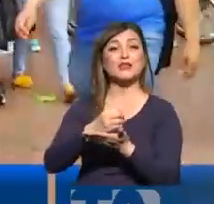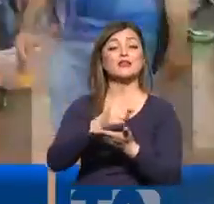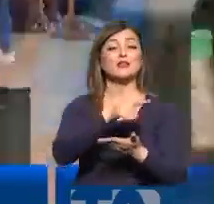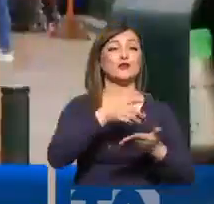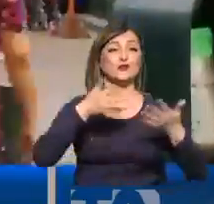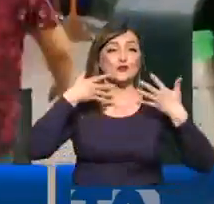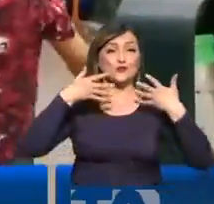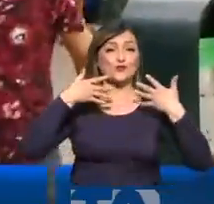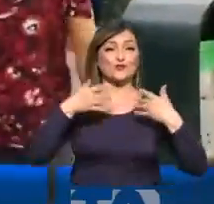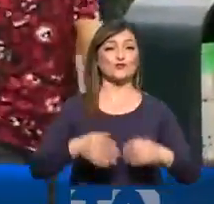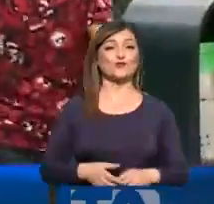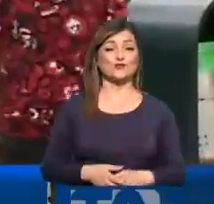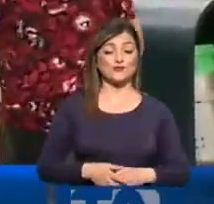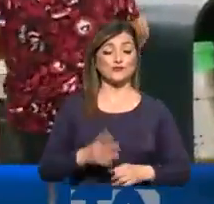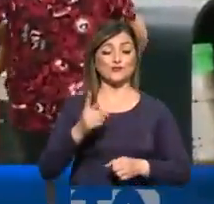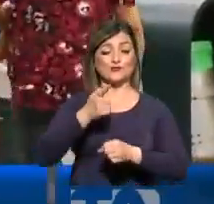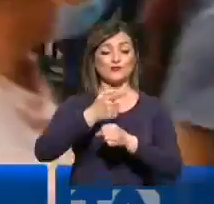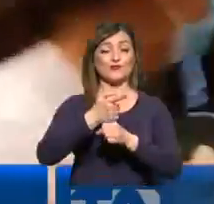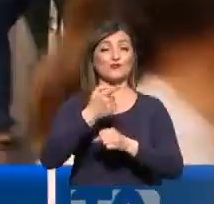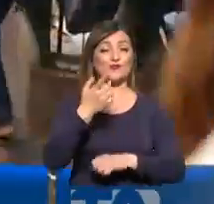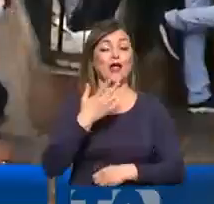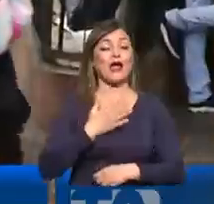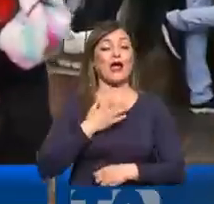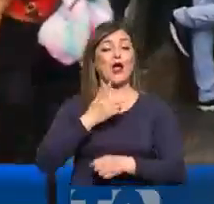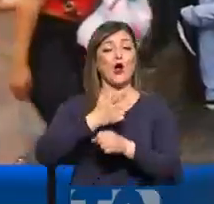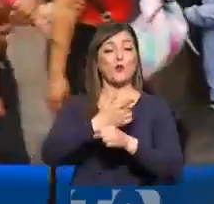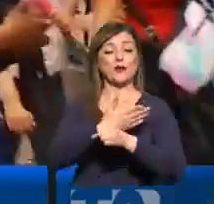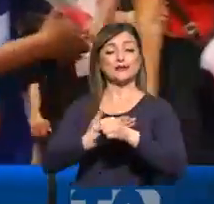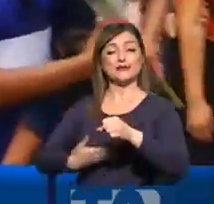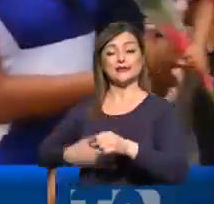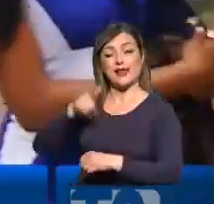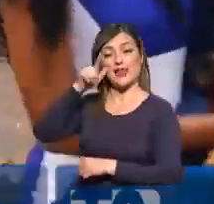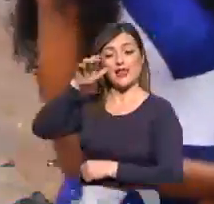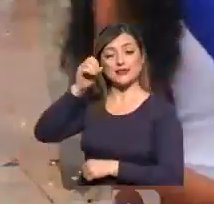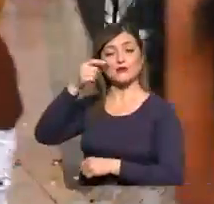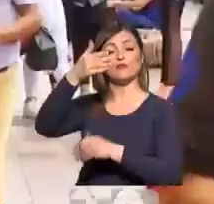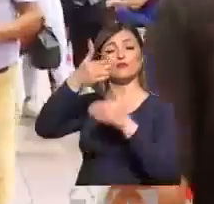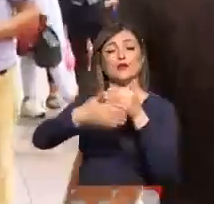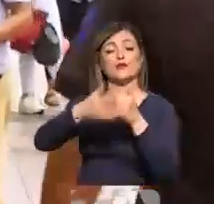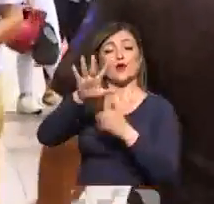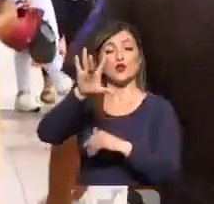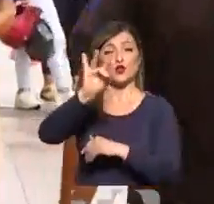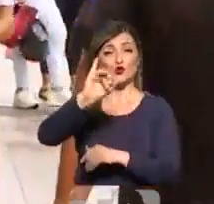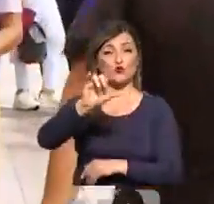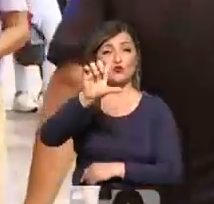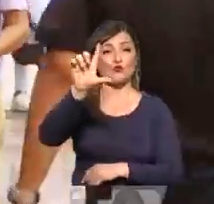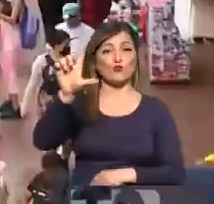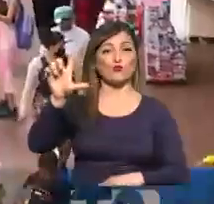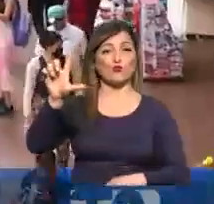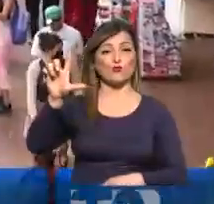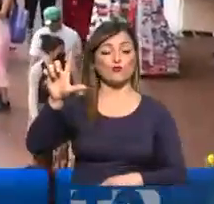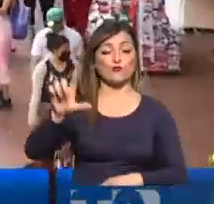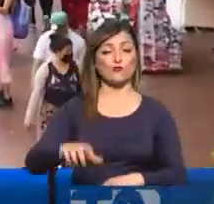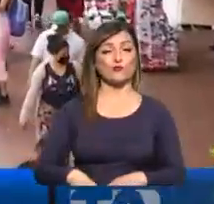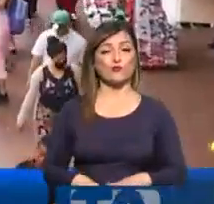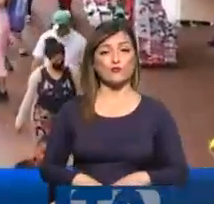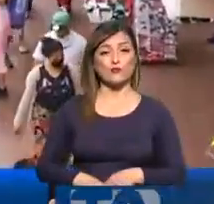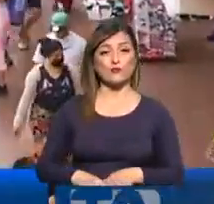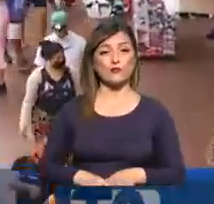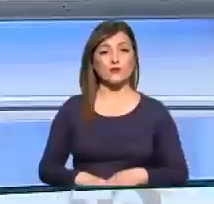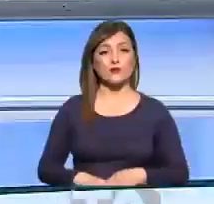Guayaquil se manifestó vía decreto ejecutivo. Se mantenga hasta el próximo 28 de julio. Valery Villalba, 24